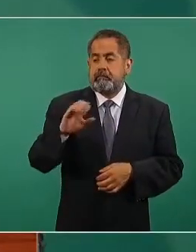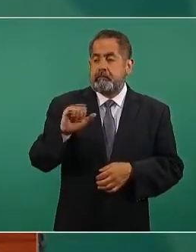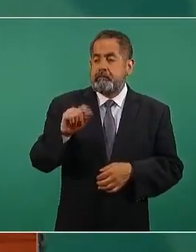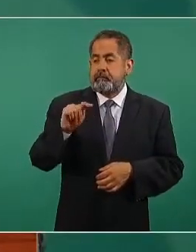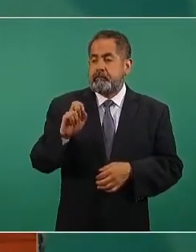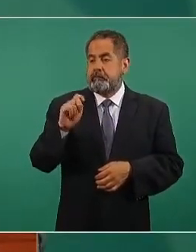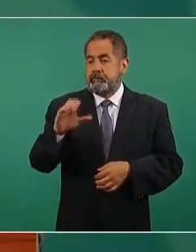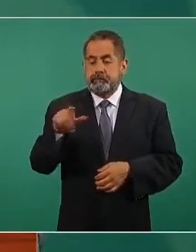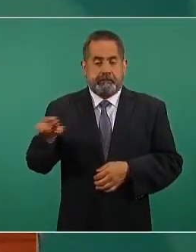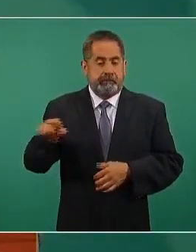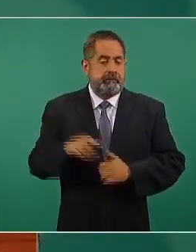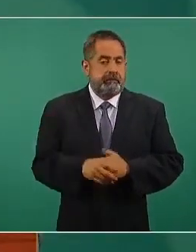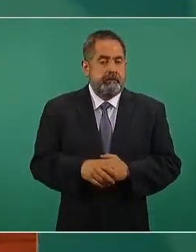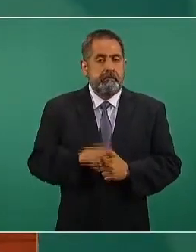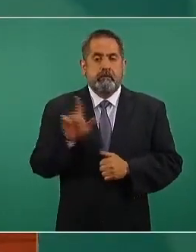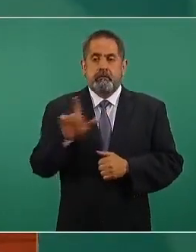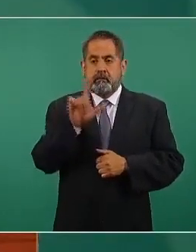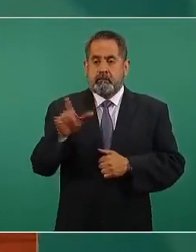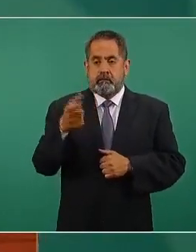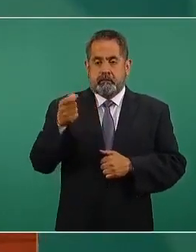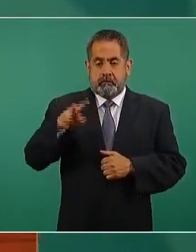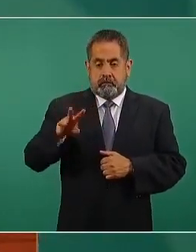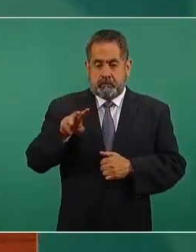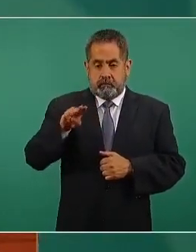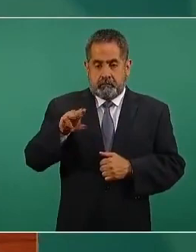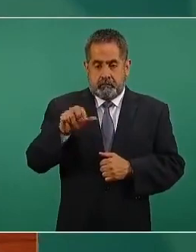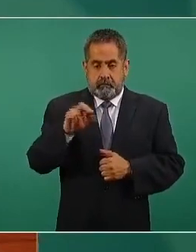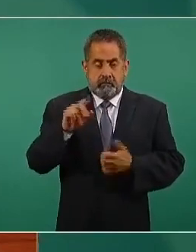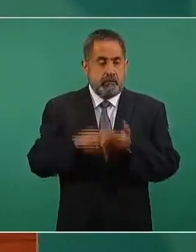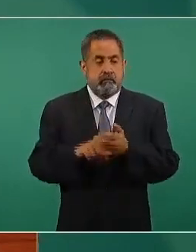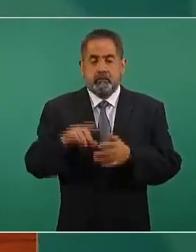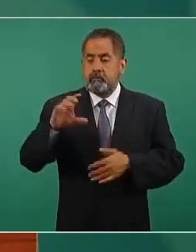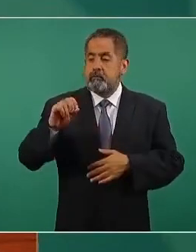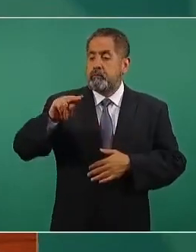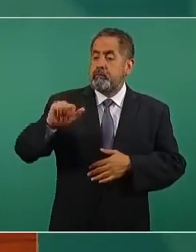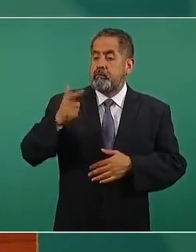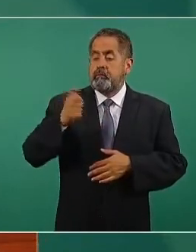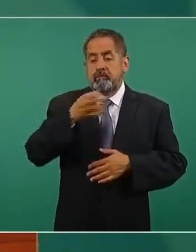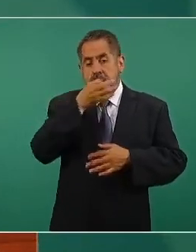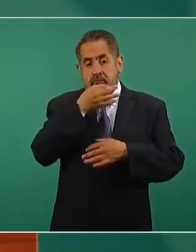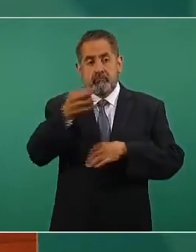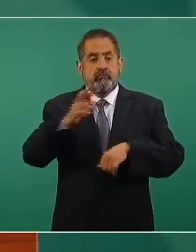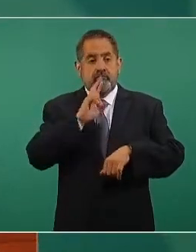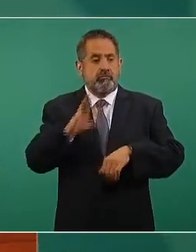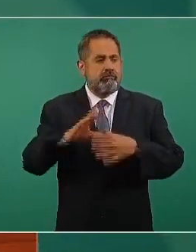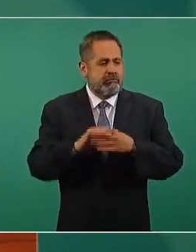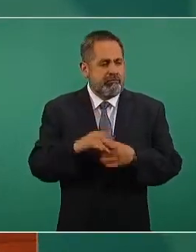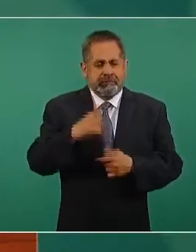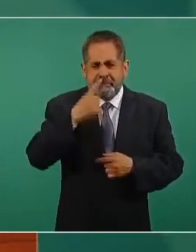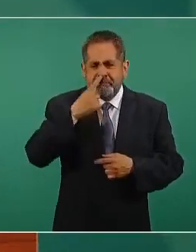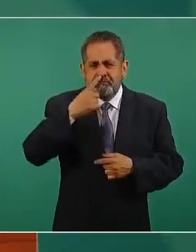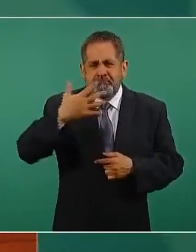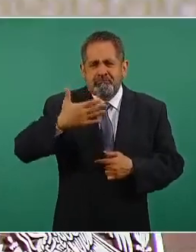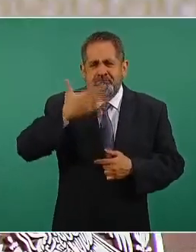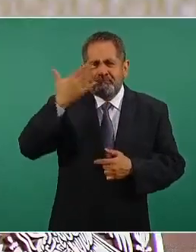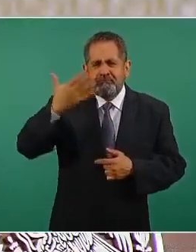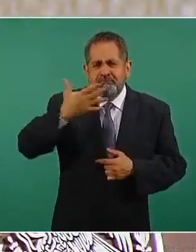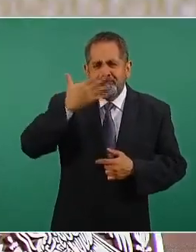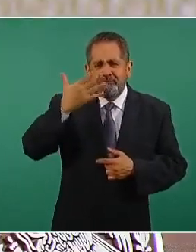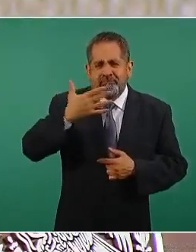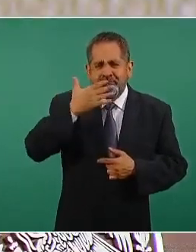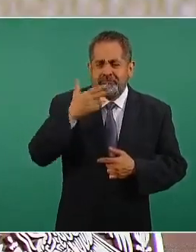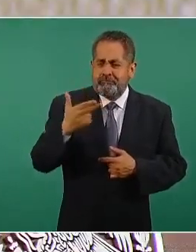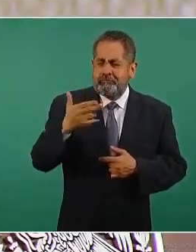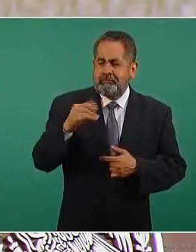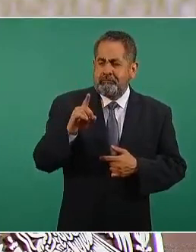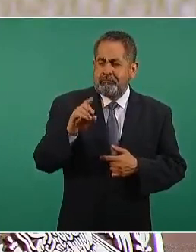El lunes 29 de marzo, Conagua emite un reporte por presencia de olor a hidrocarburo